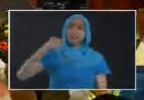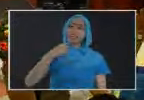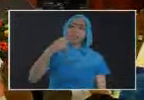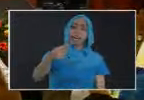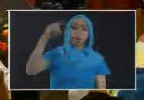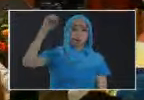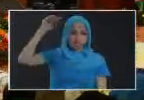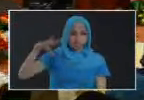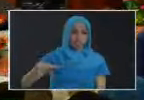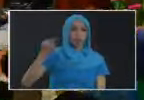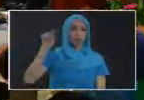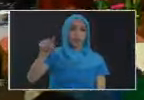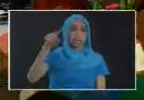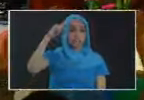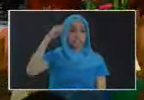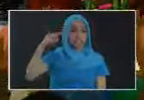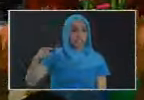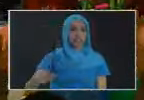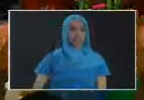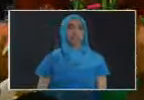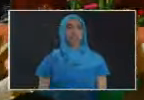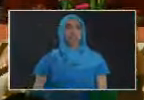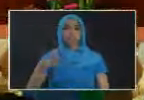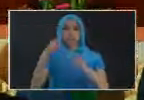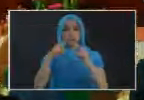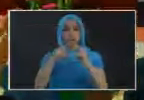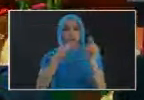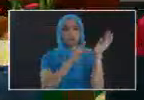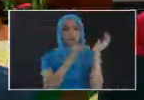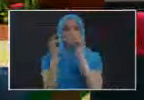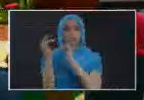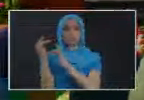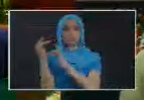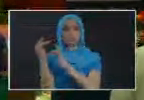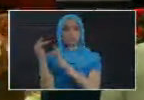Declaro bendito ese día. En el nombre de Jesús.